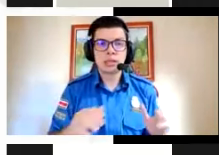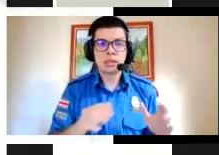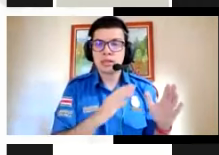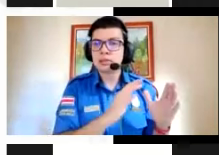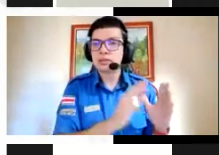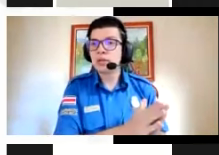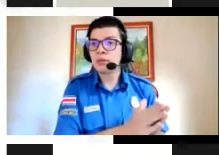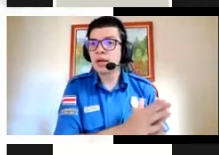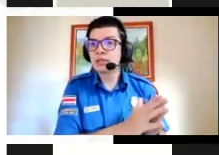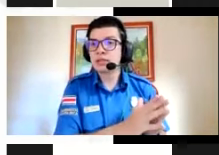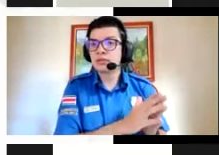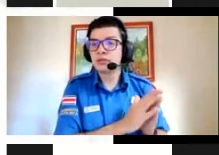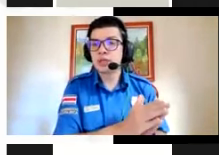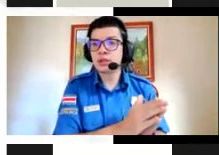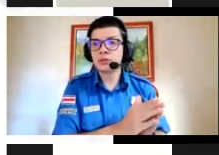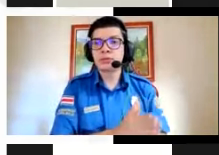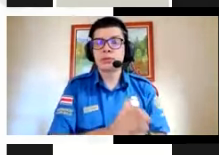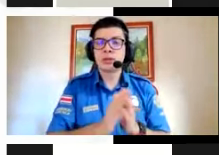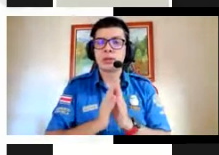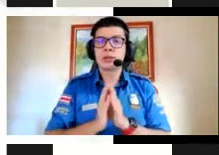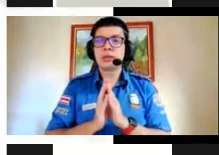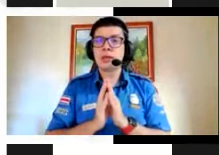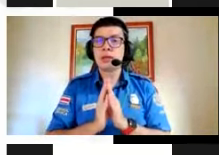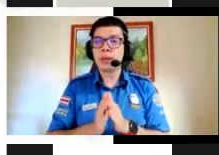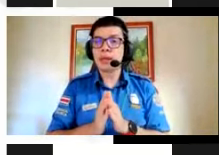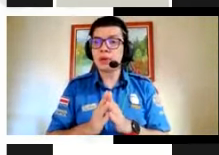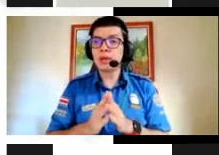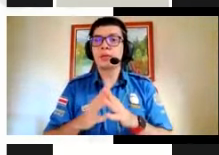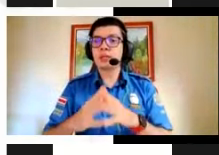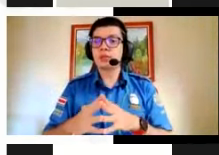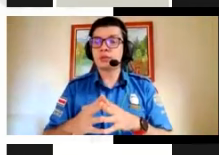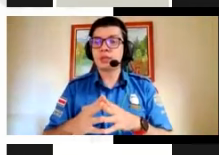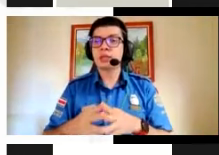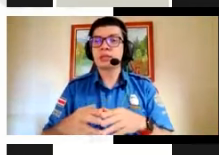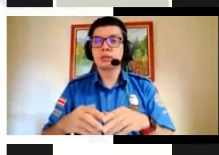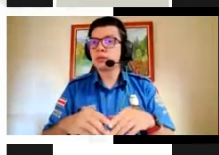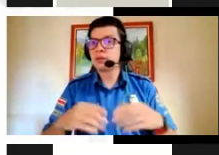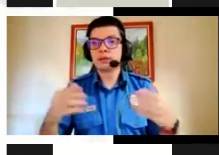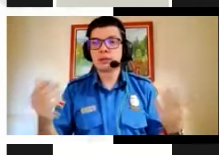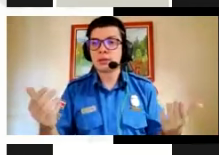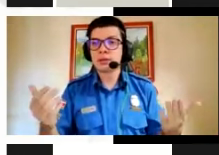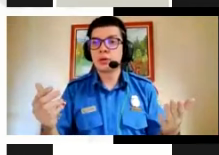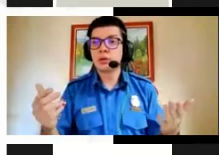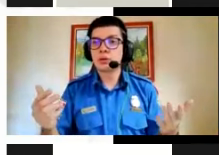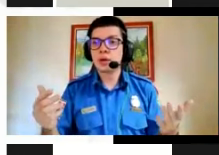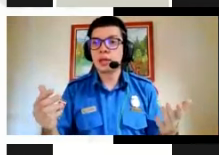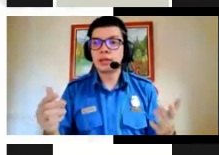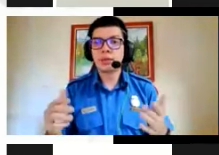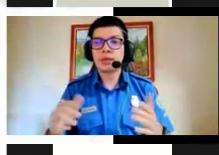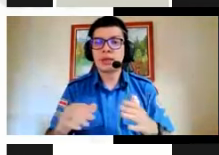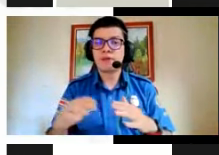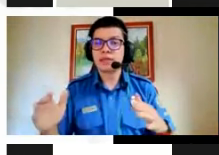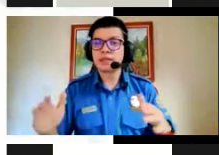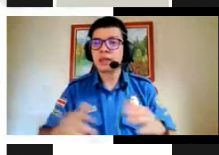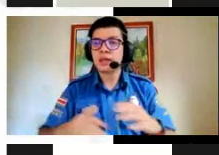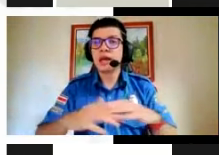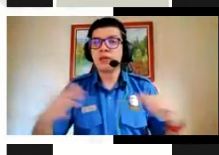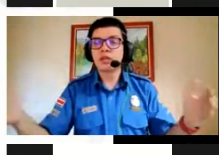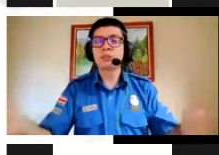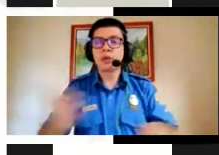Este, si ya no hay gas fluyendo y el peligro era una explosión de gas, lo controlé de manera